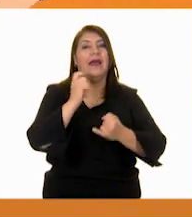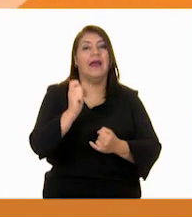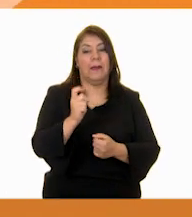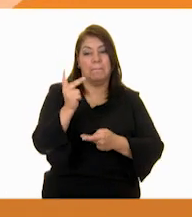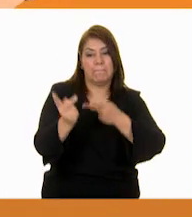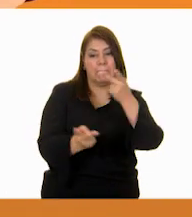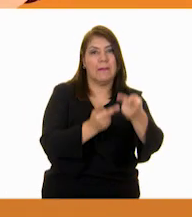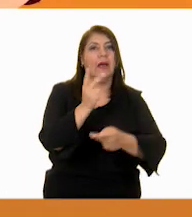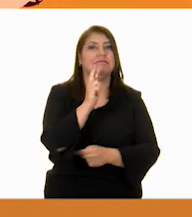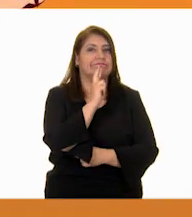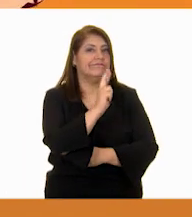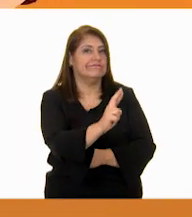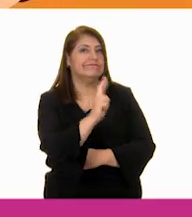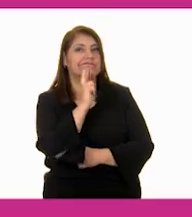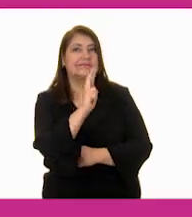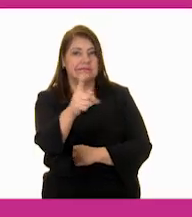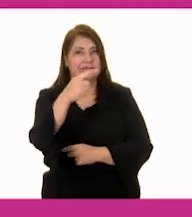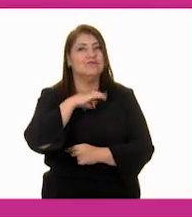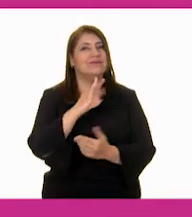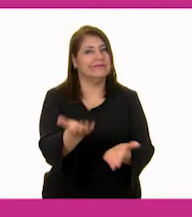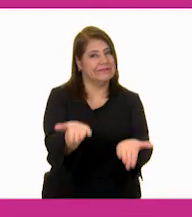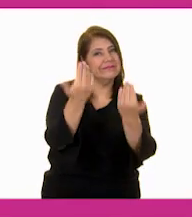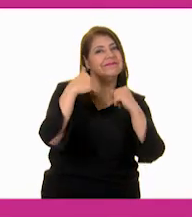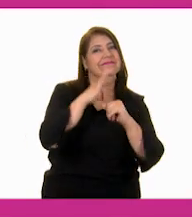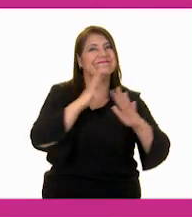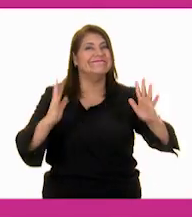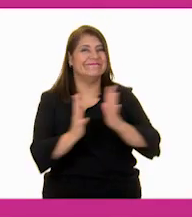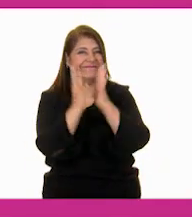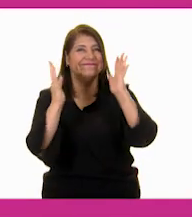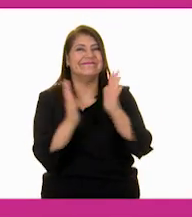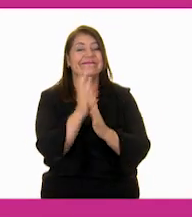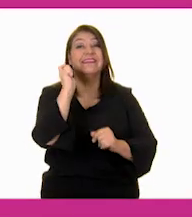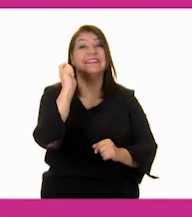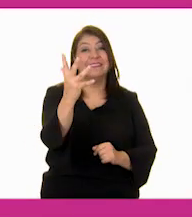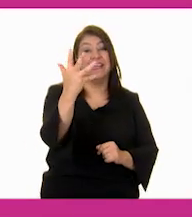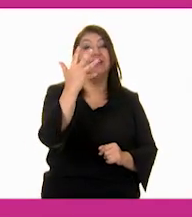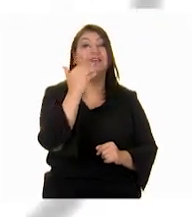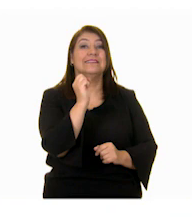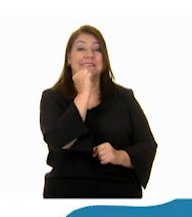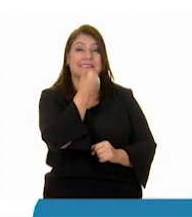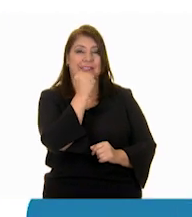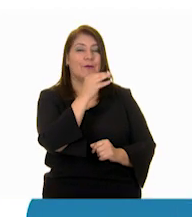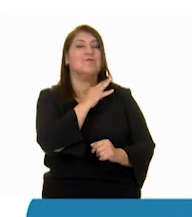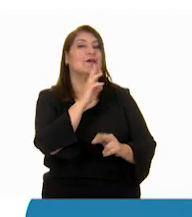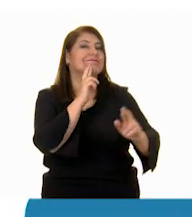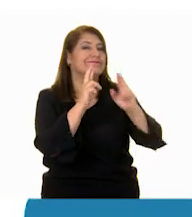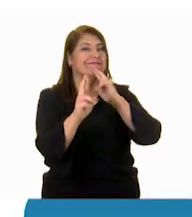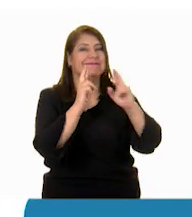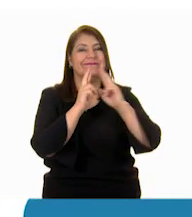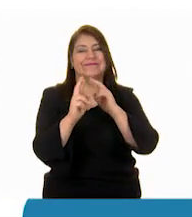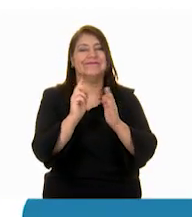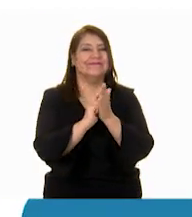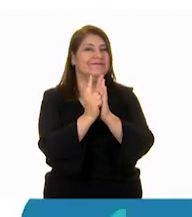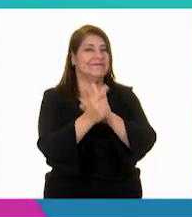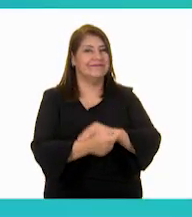la pregunta, ven a participar. Hay 5 segundos, vamos a